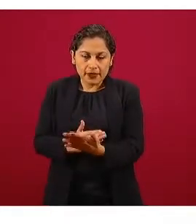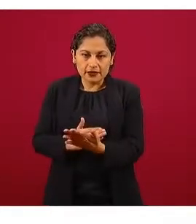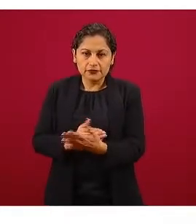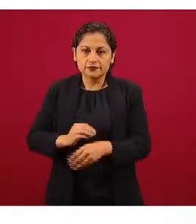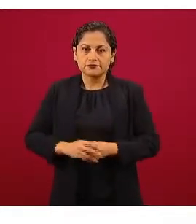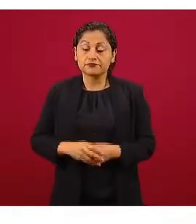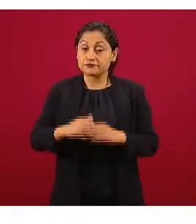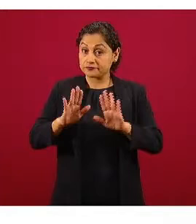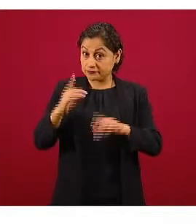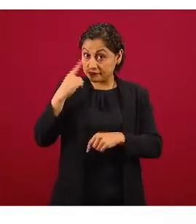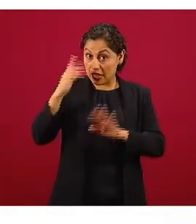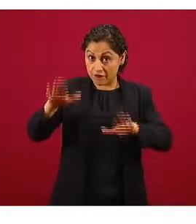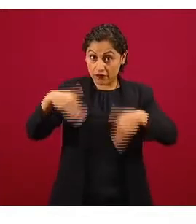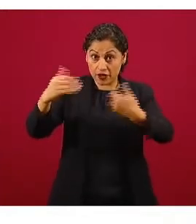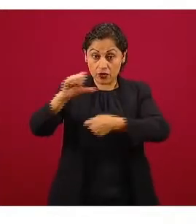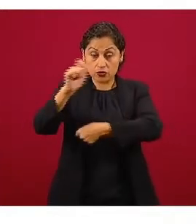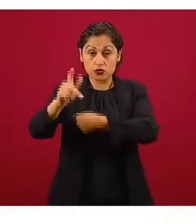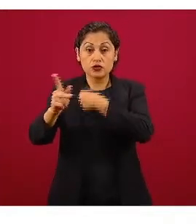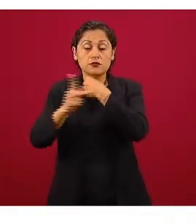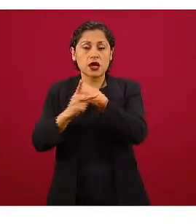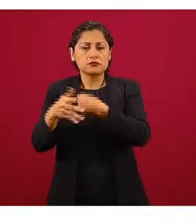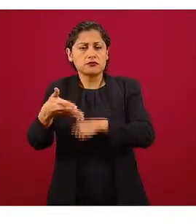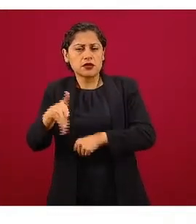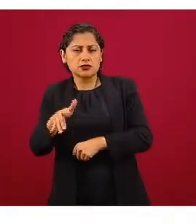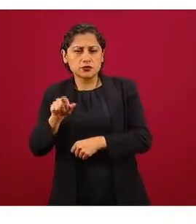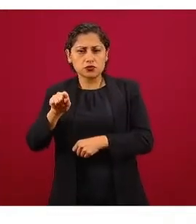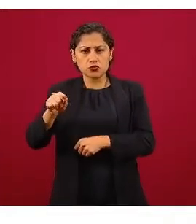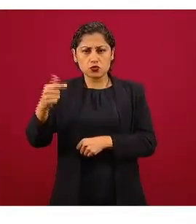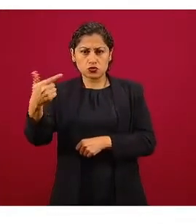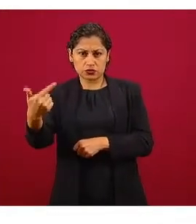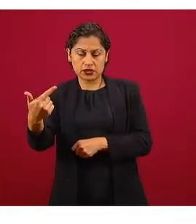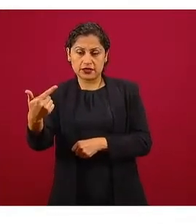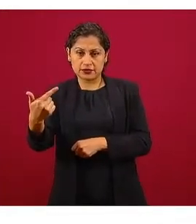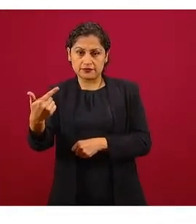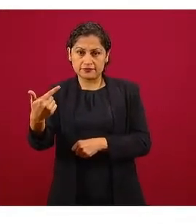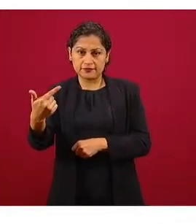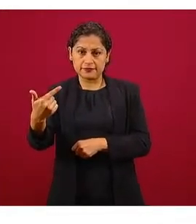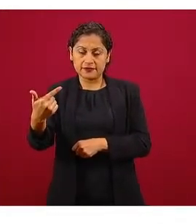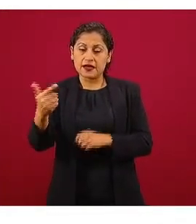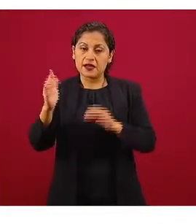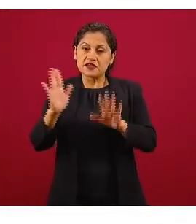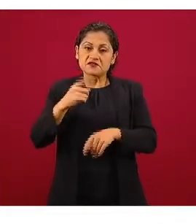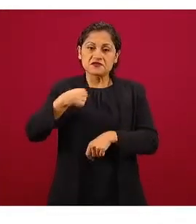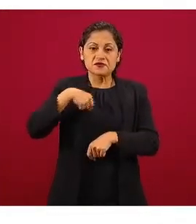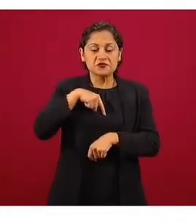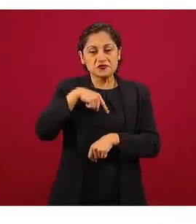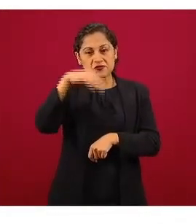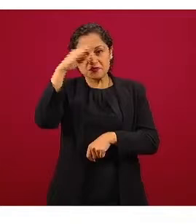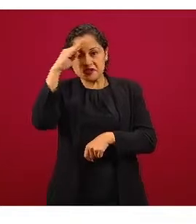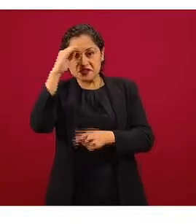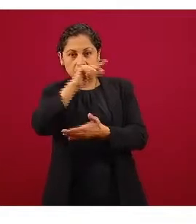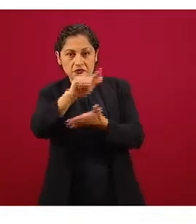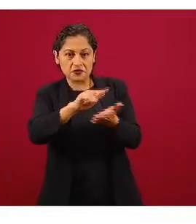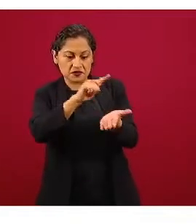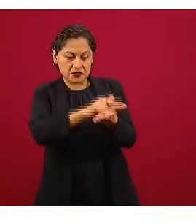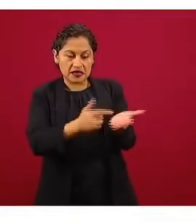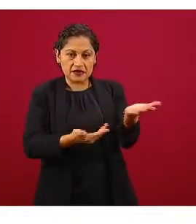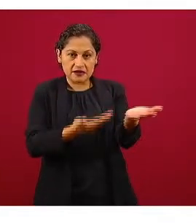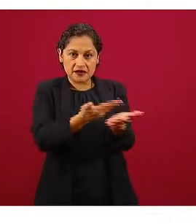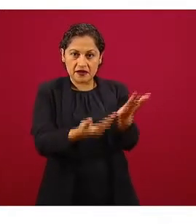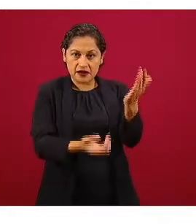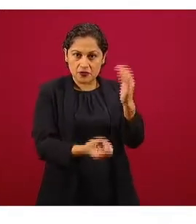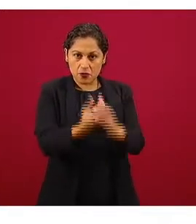Estándares Internacionales está en alrededor del 0.7, y lo que vamos a buscar también a través de esta reforma es la obligación y